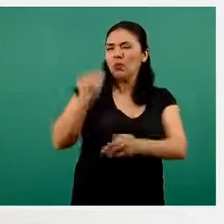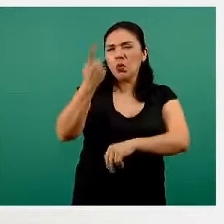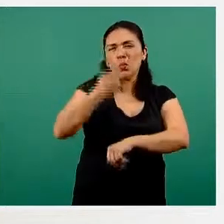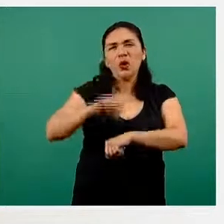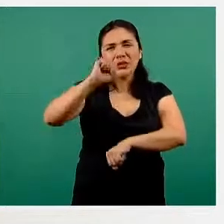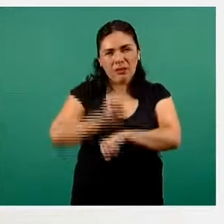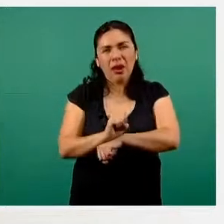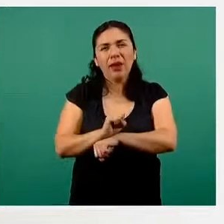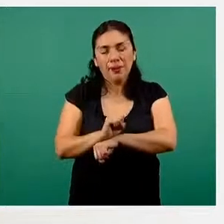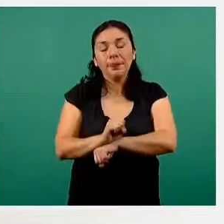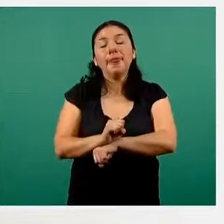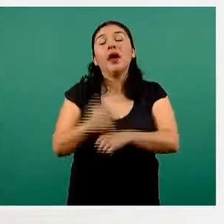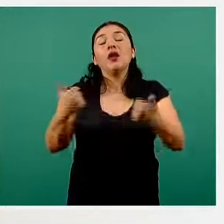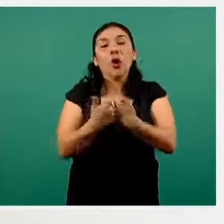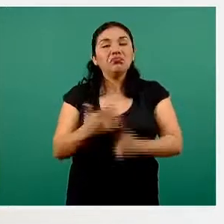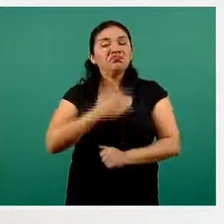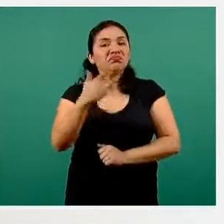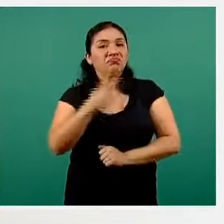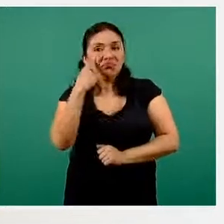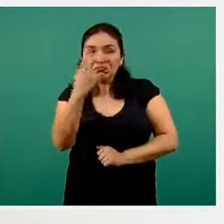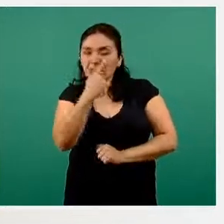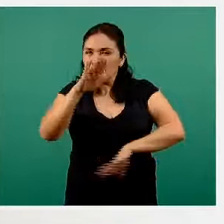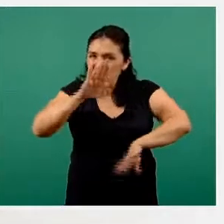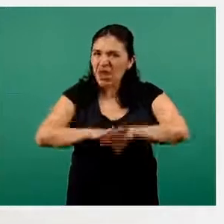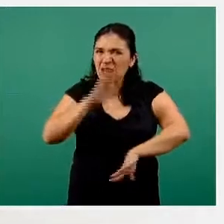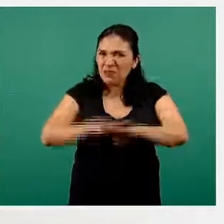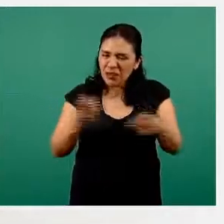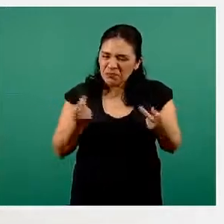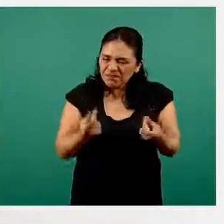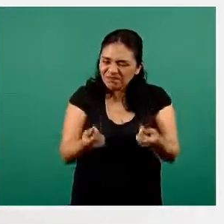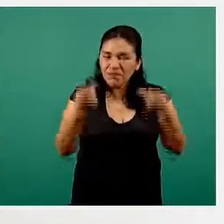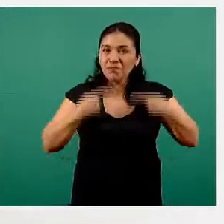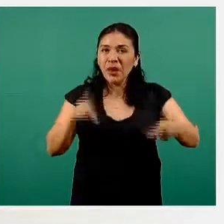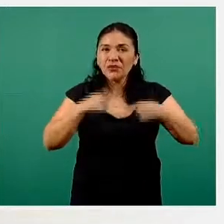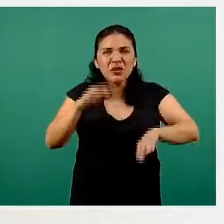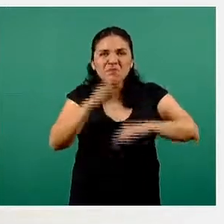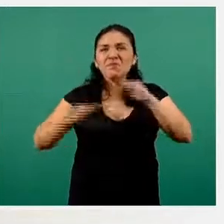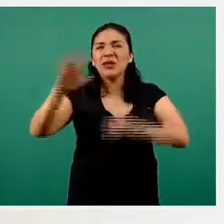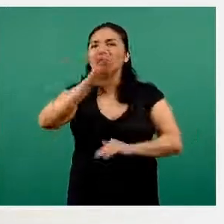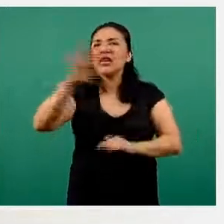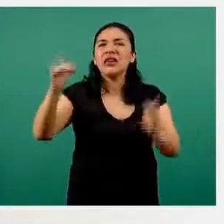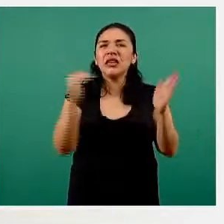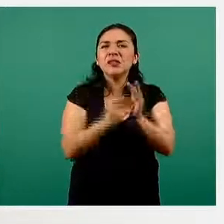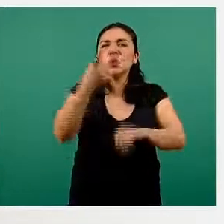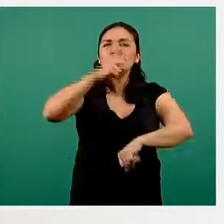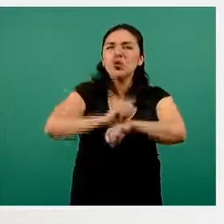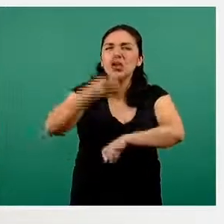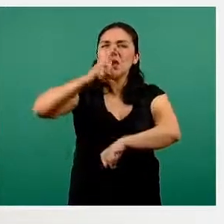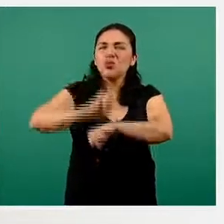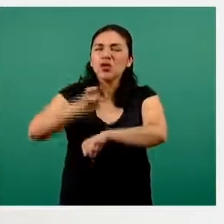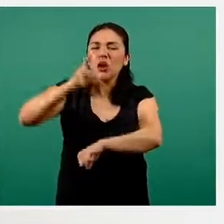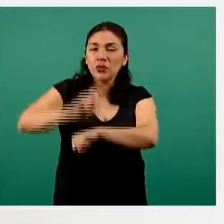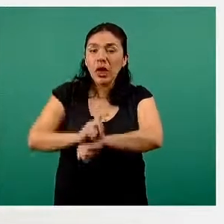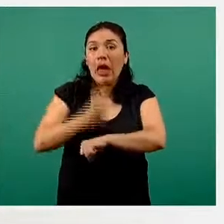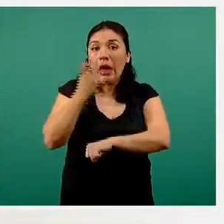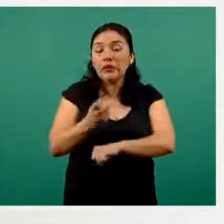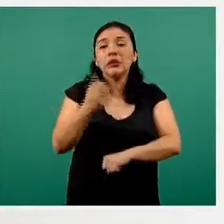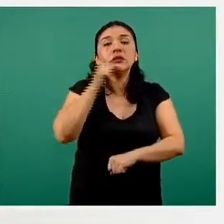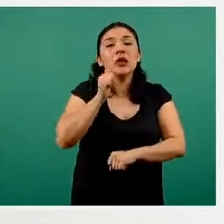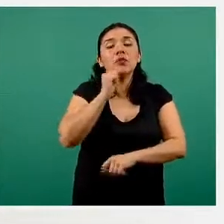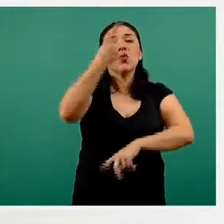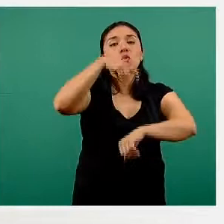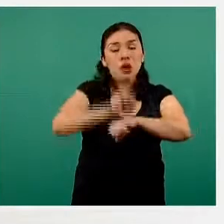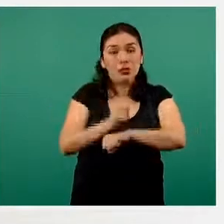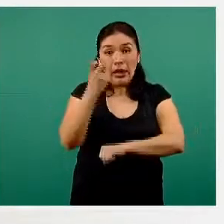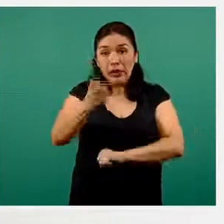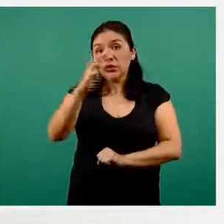pasada, con la perspectiva de estar vacunando por arriba de 500,000 dosis promedio durante cada semana.